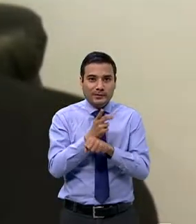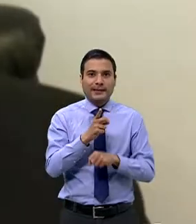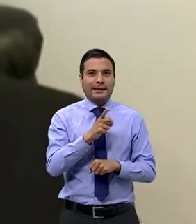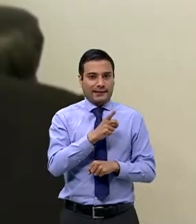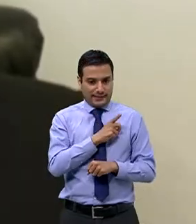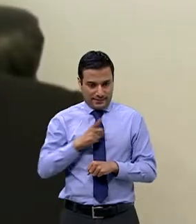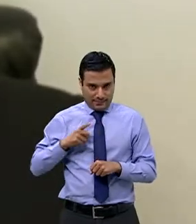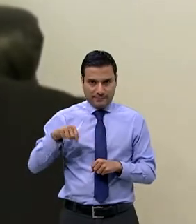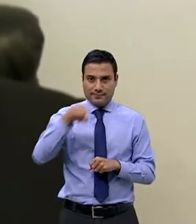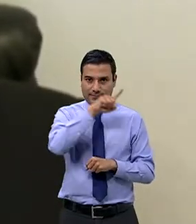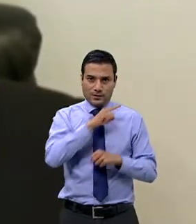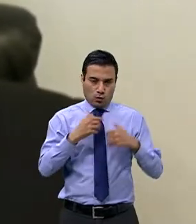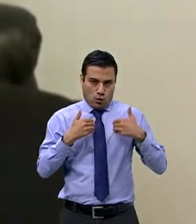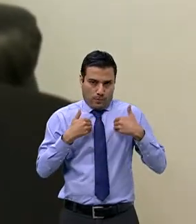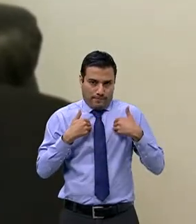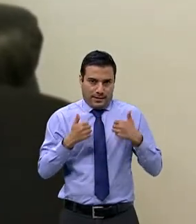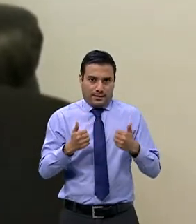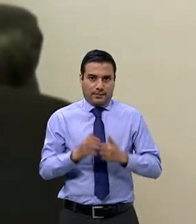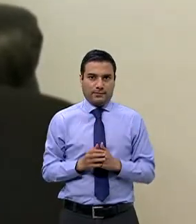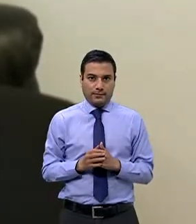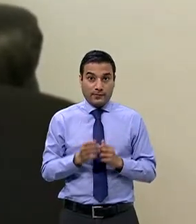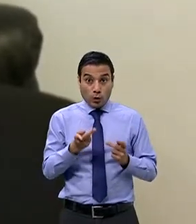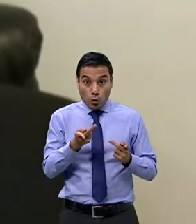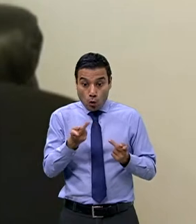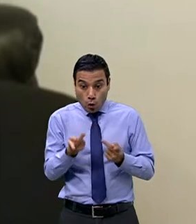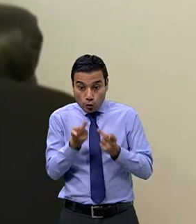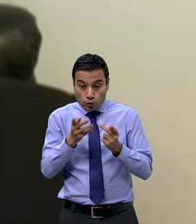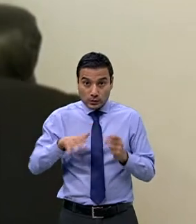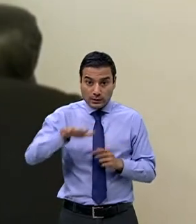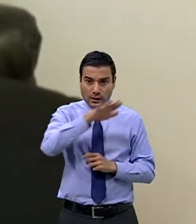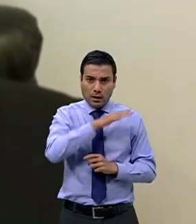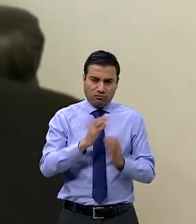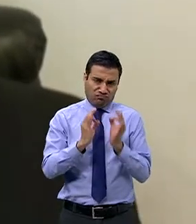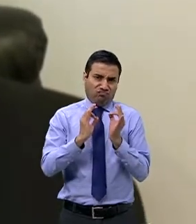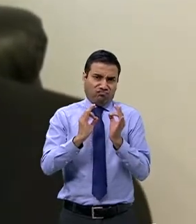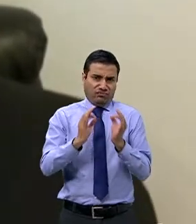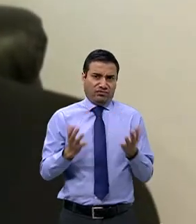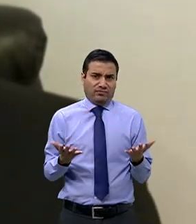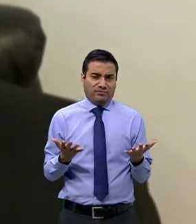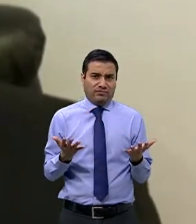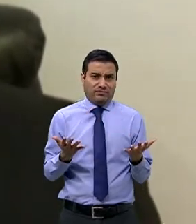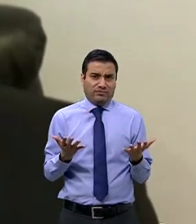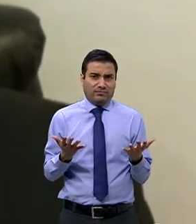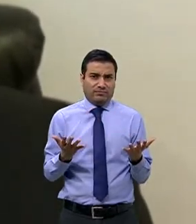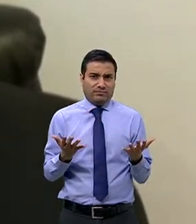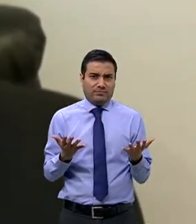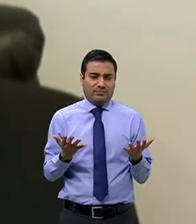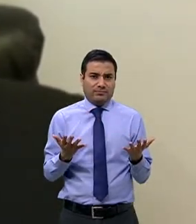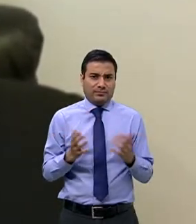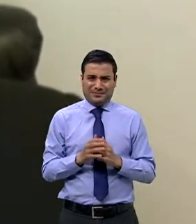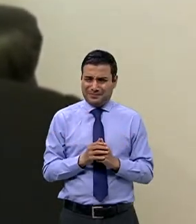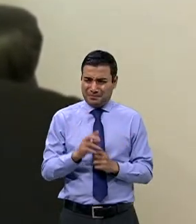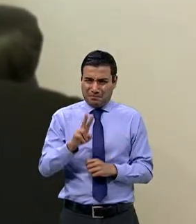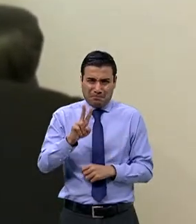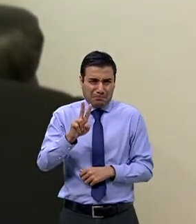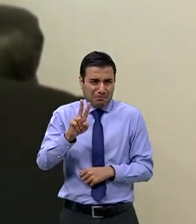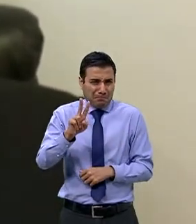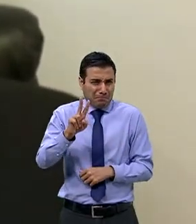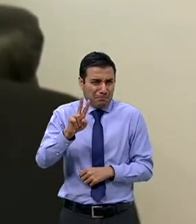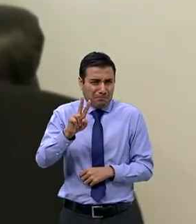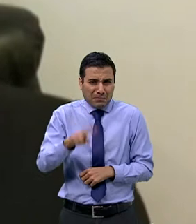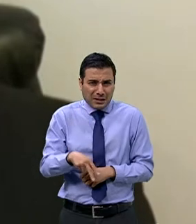también sigue siendo un éxito esta consulta por supuesto que no podemos diseñar de ninguna manera